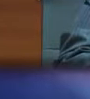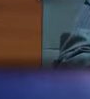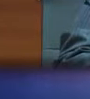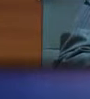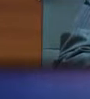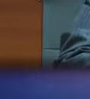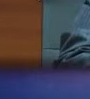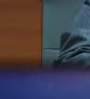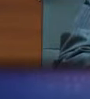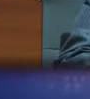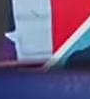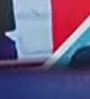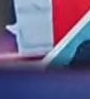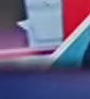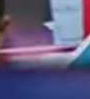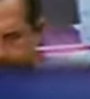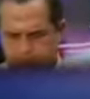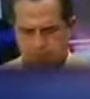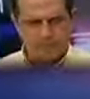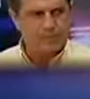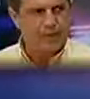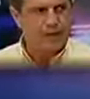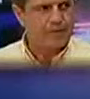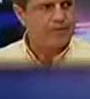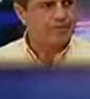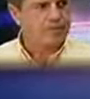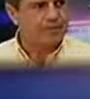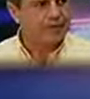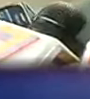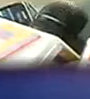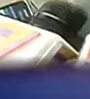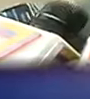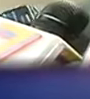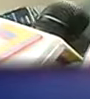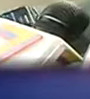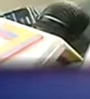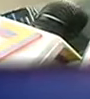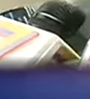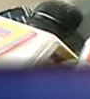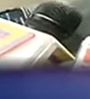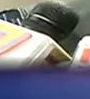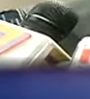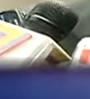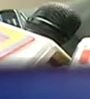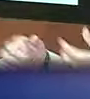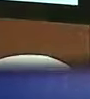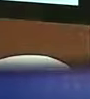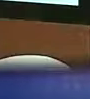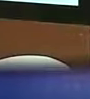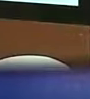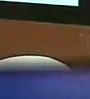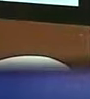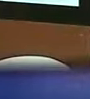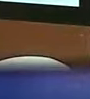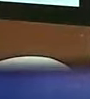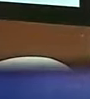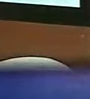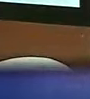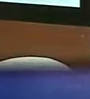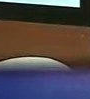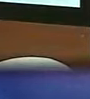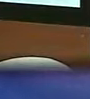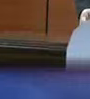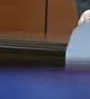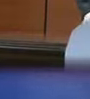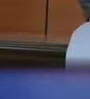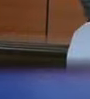Juez llama a declarar al expresidente Rafael Correa y exfiscal Galo Chiriboga en juicio contra Alexei Mosquera